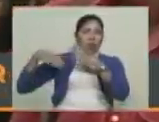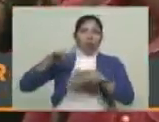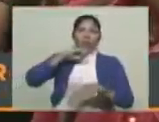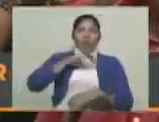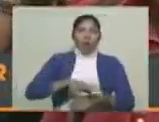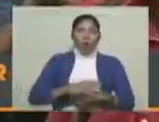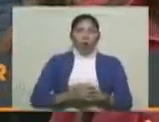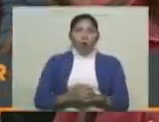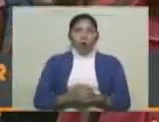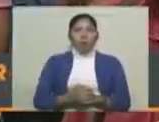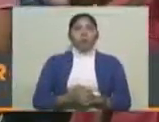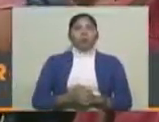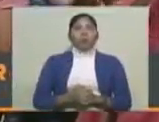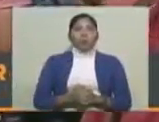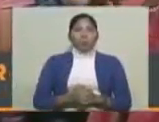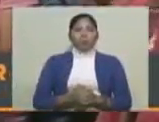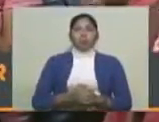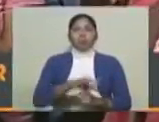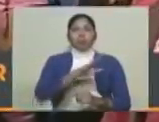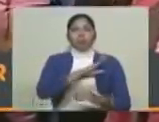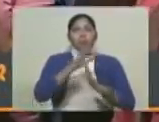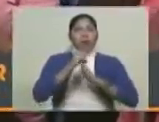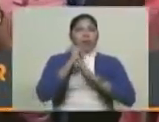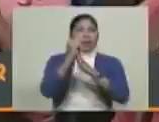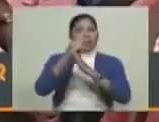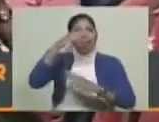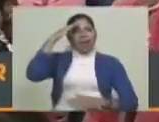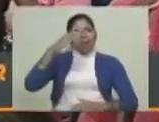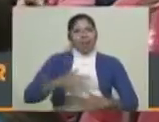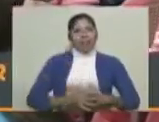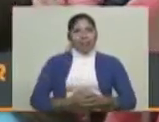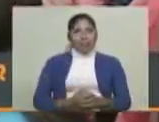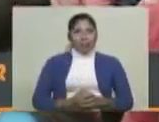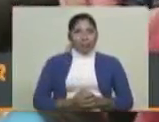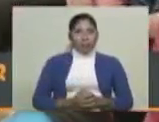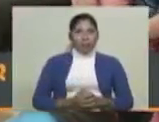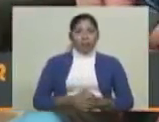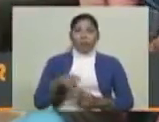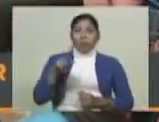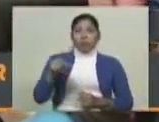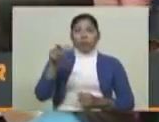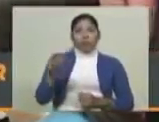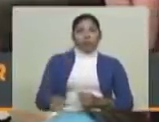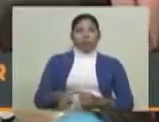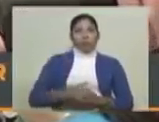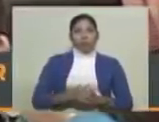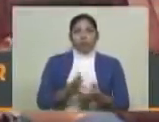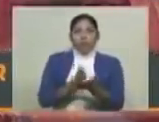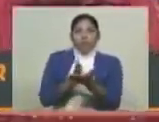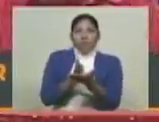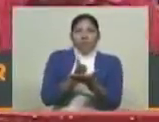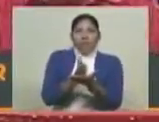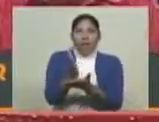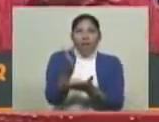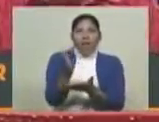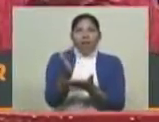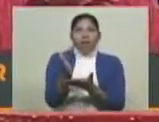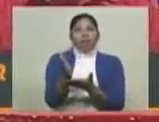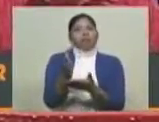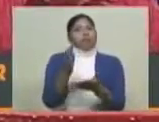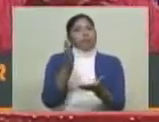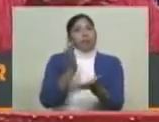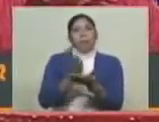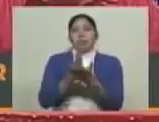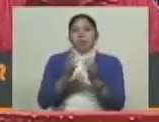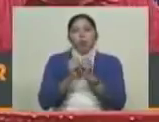De la juventud del ejército revolucionario. José Antonio Anzuategui, leal al libertador